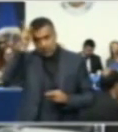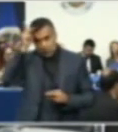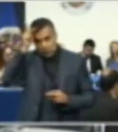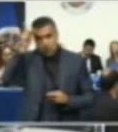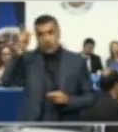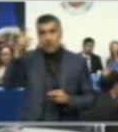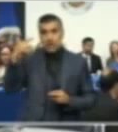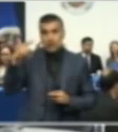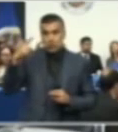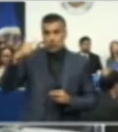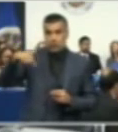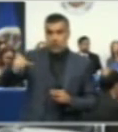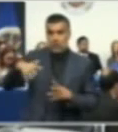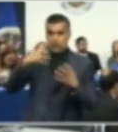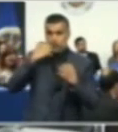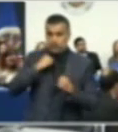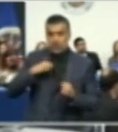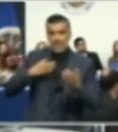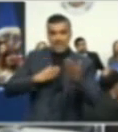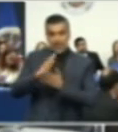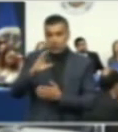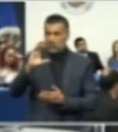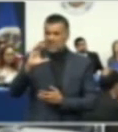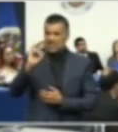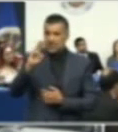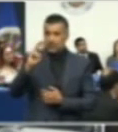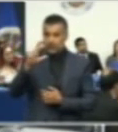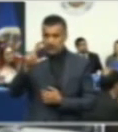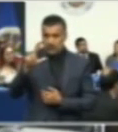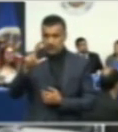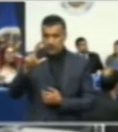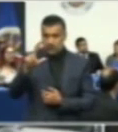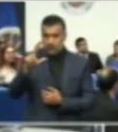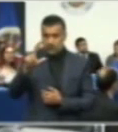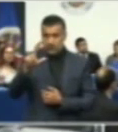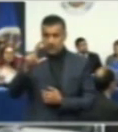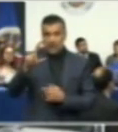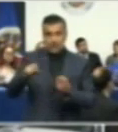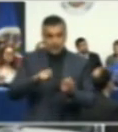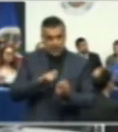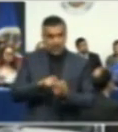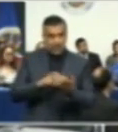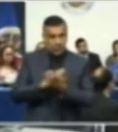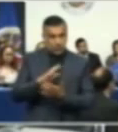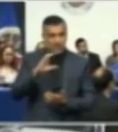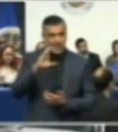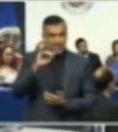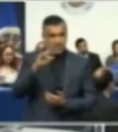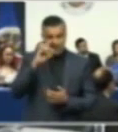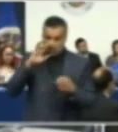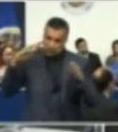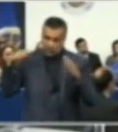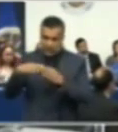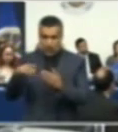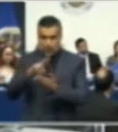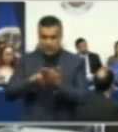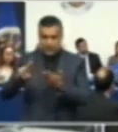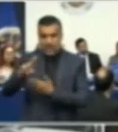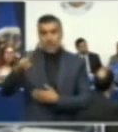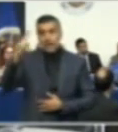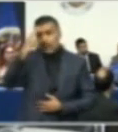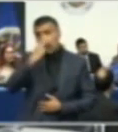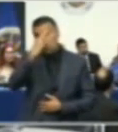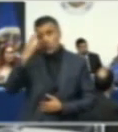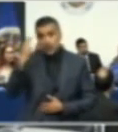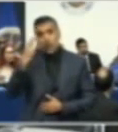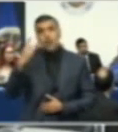unas universidades emblemáticas en el tema de derecho civil. Prácticamente la especialización de derecho civil está muy centrada en la Universidad Católica, y estoy seguro